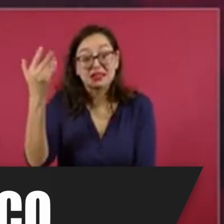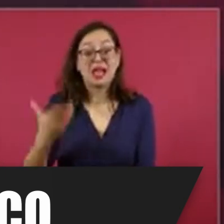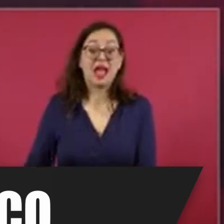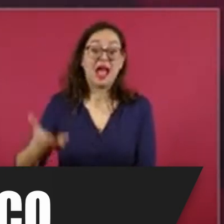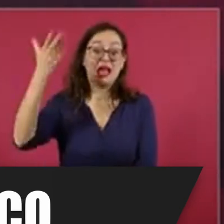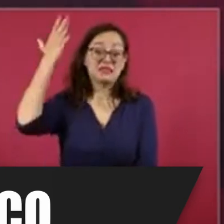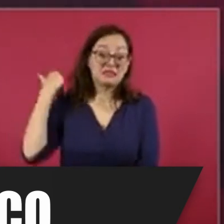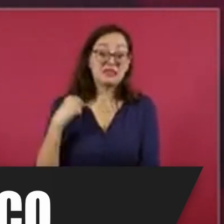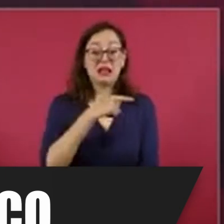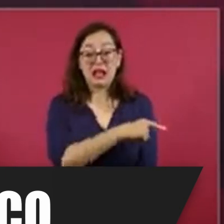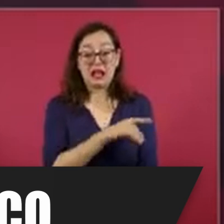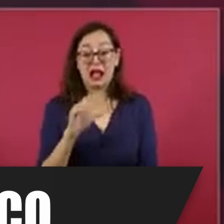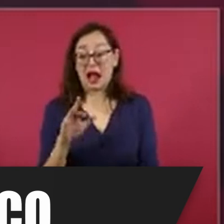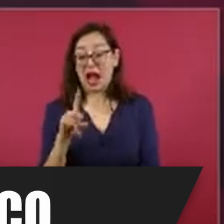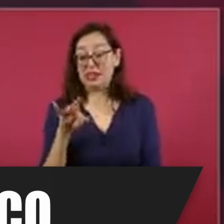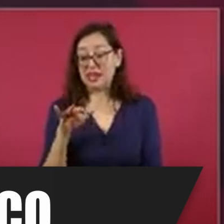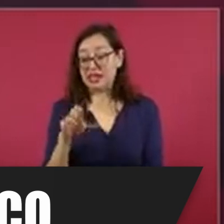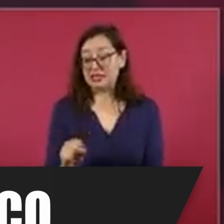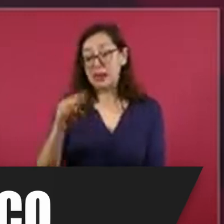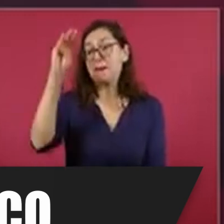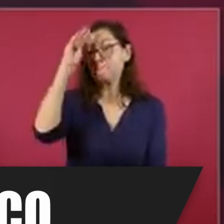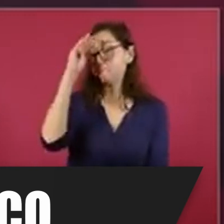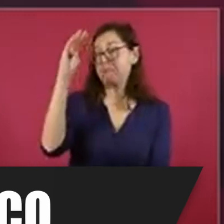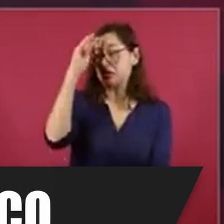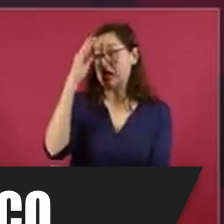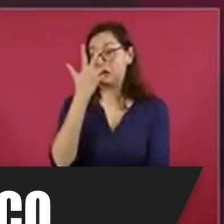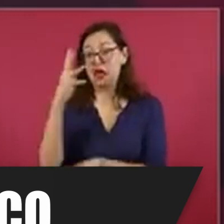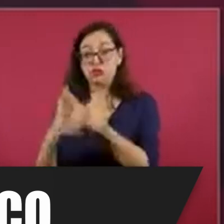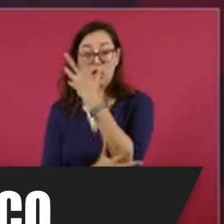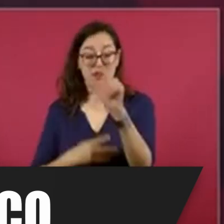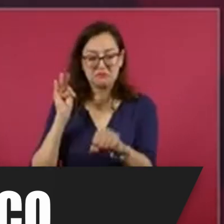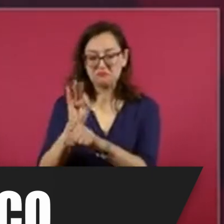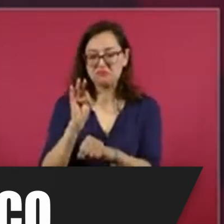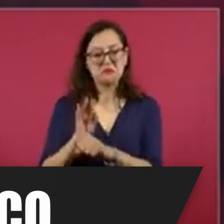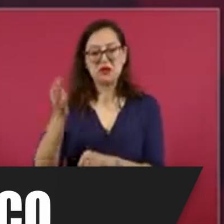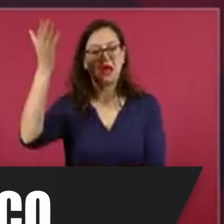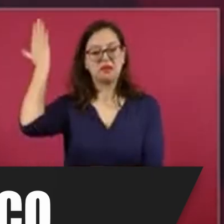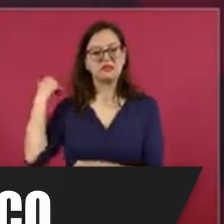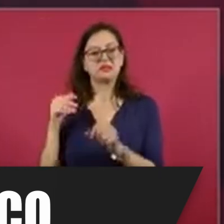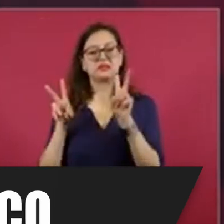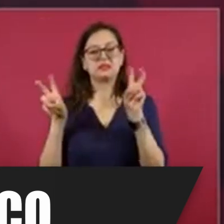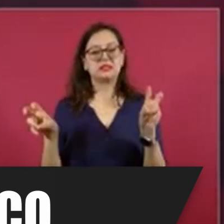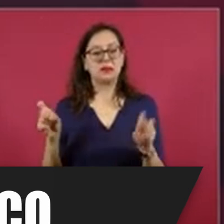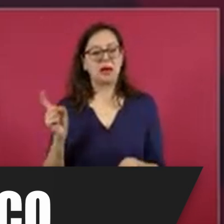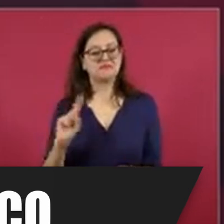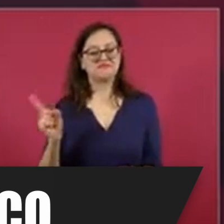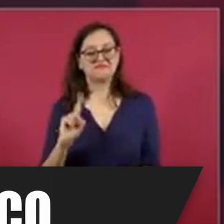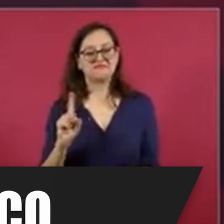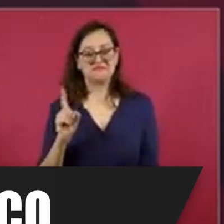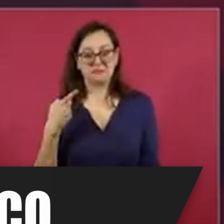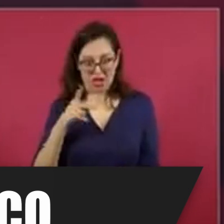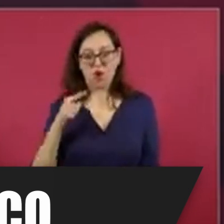en la protección de la naturaleza, se necesita tener